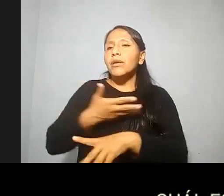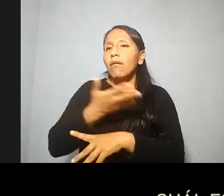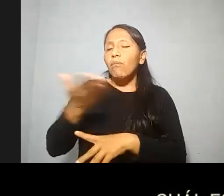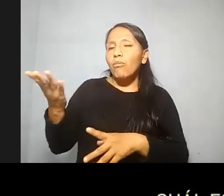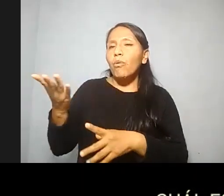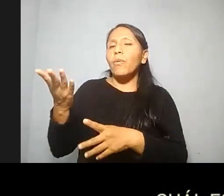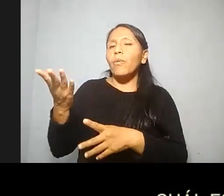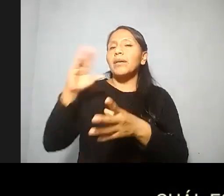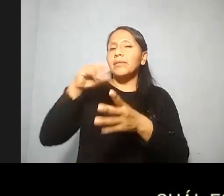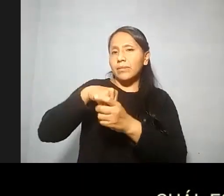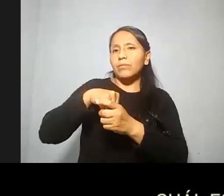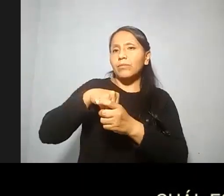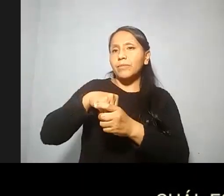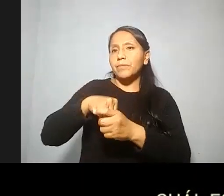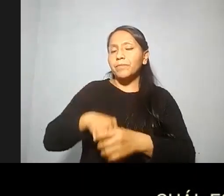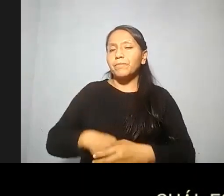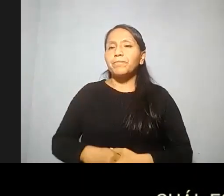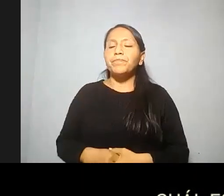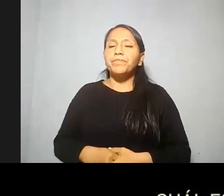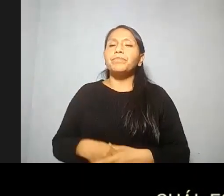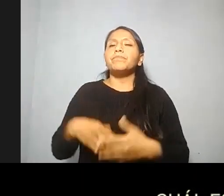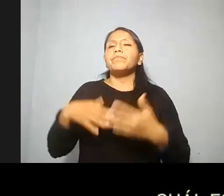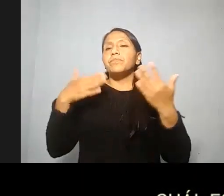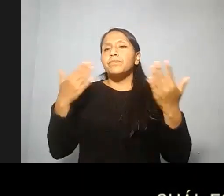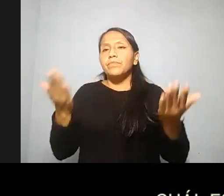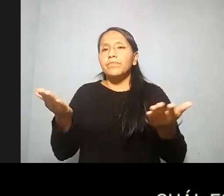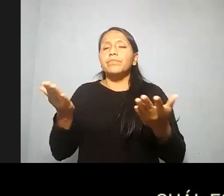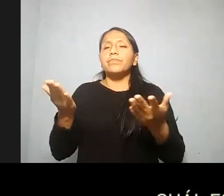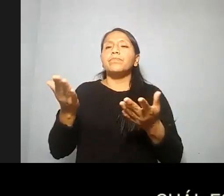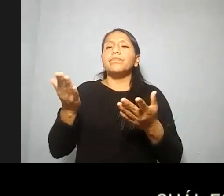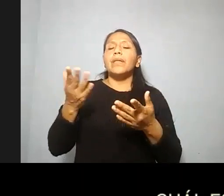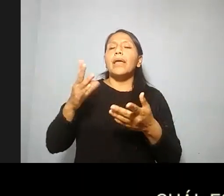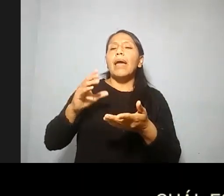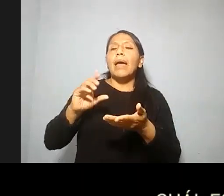inclusivas, tales como quita de pensiones,